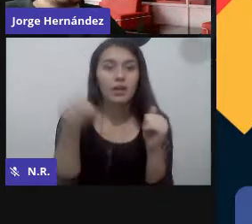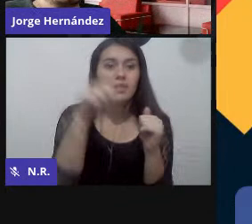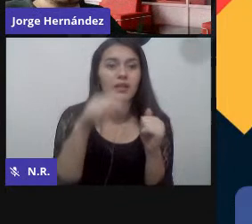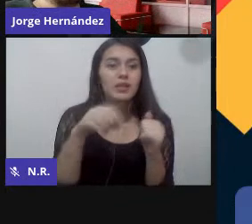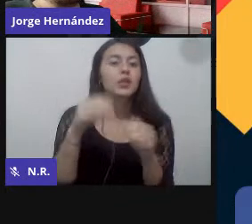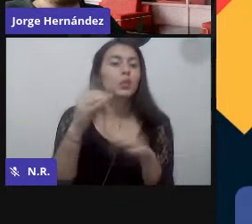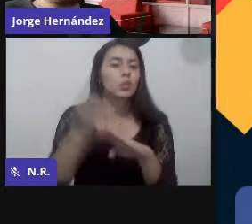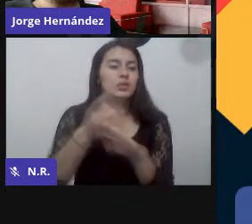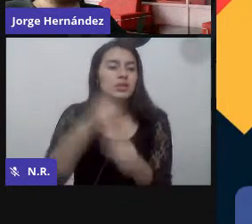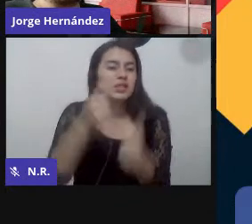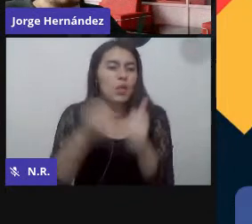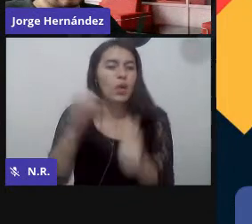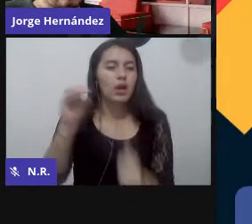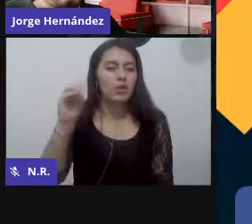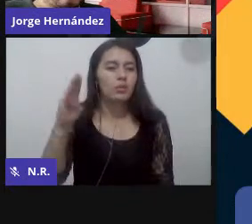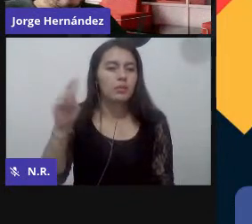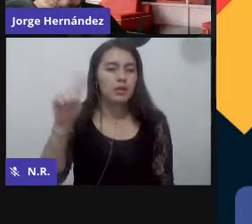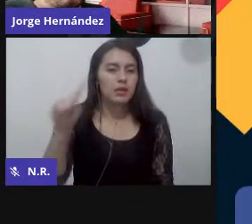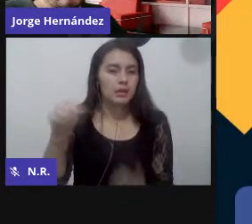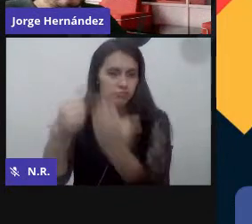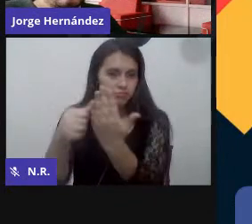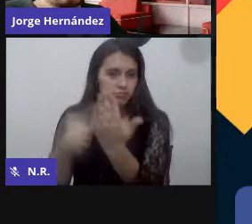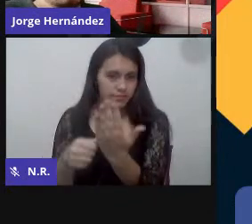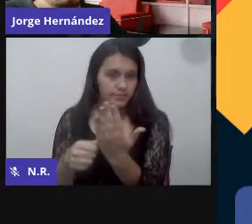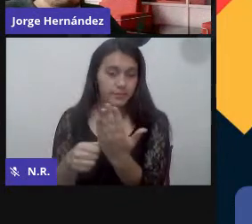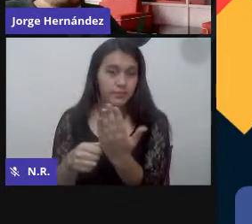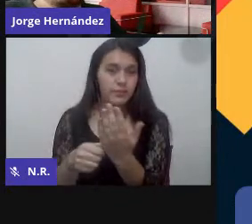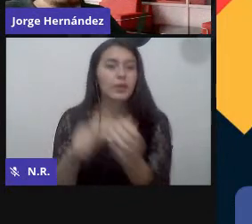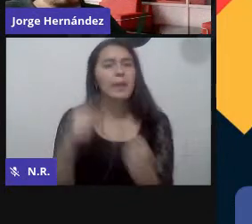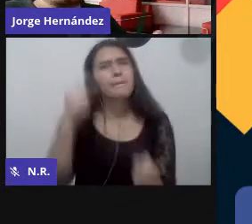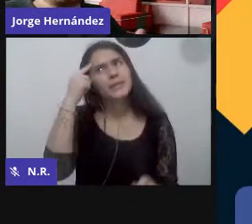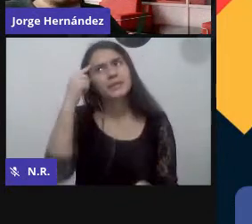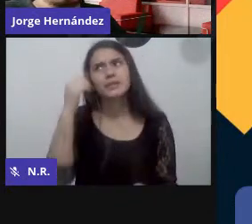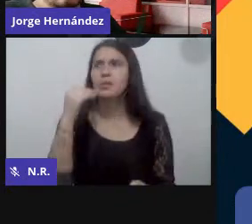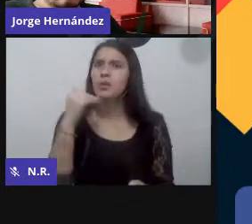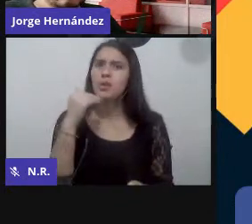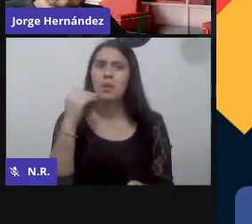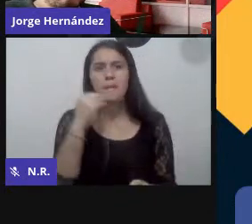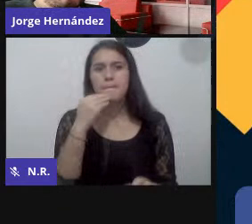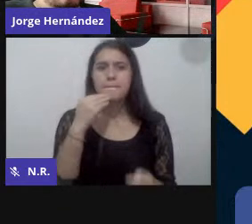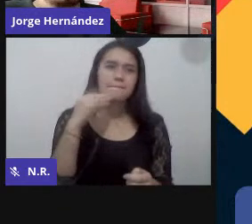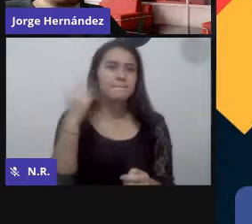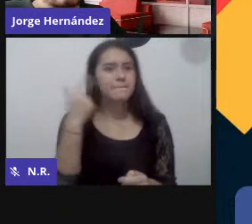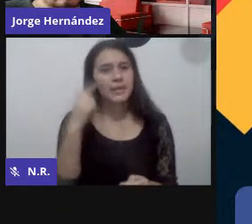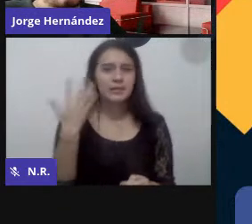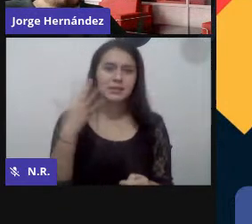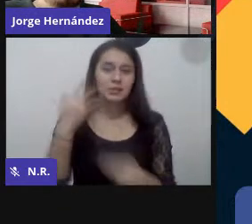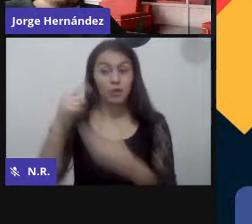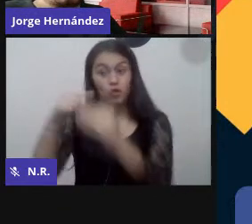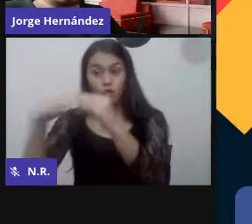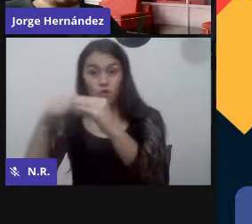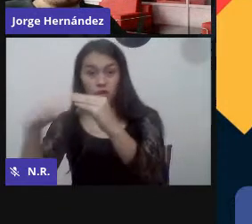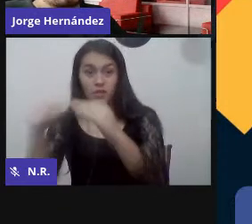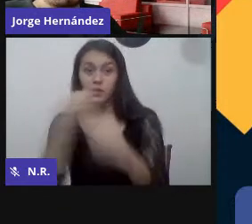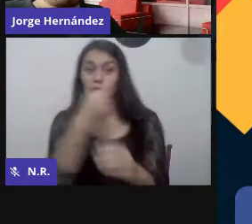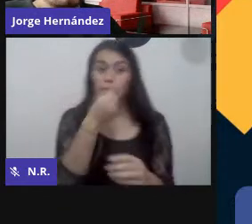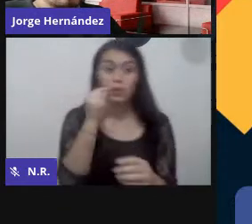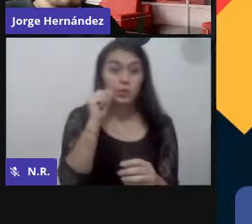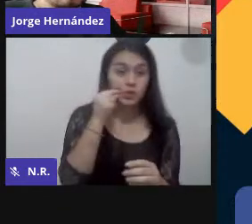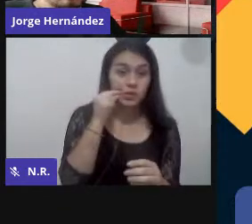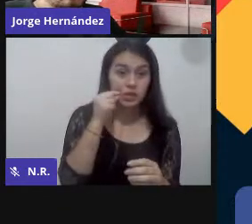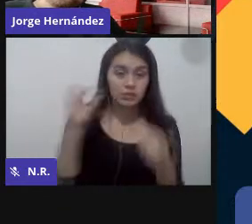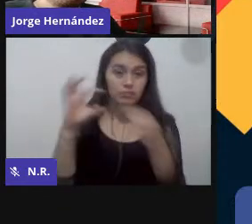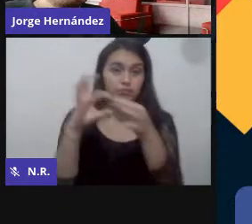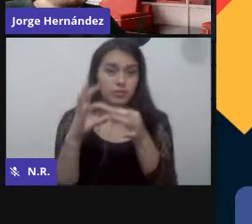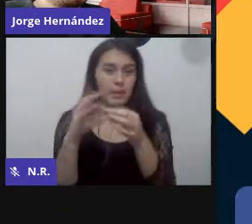OBS, que son como las credenciales. Imaginen que es como un correo y una contraseña para entrar a ese video y